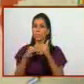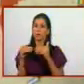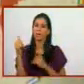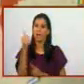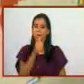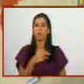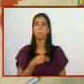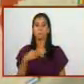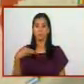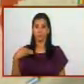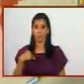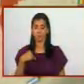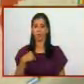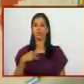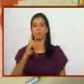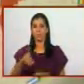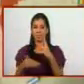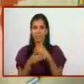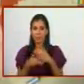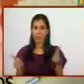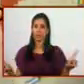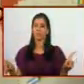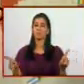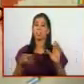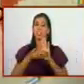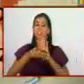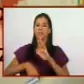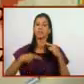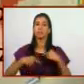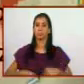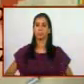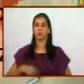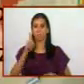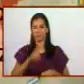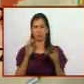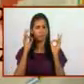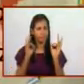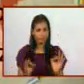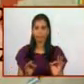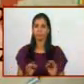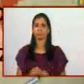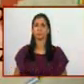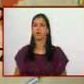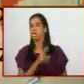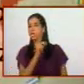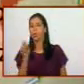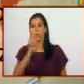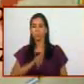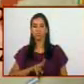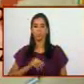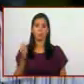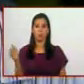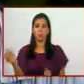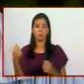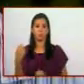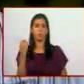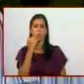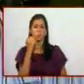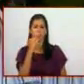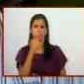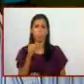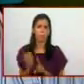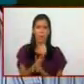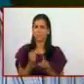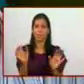uno de sus miembros, la democracia, los derechos humanos y garantizará el no uso de la fuerza. ¿Cómo nos